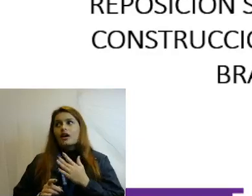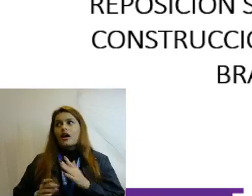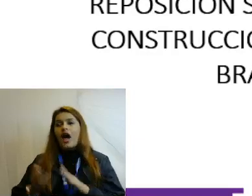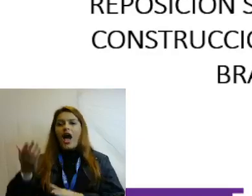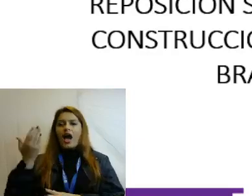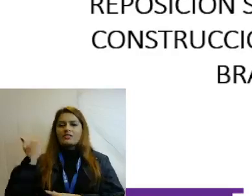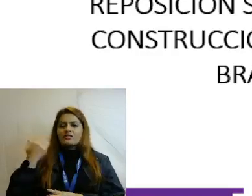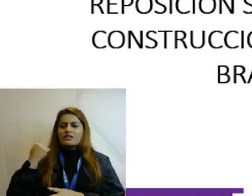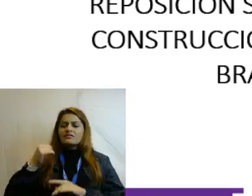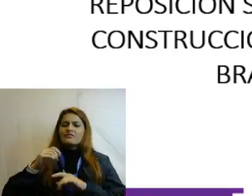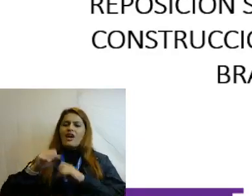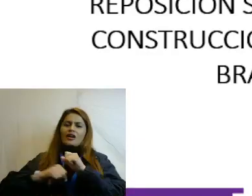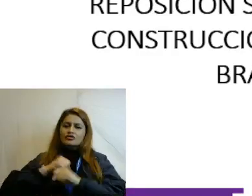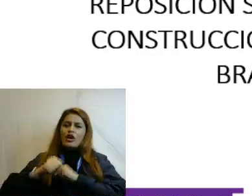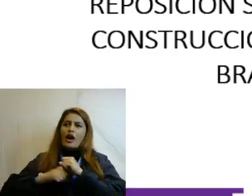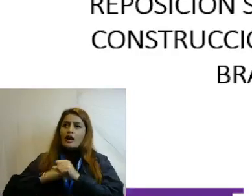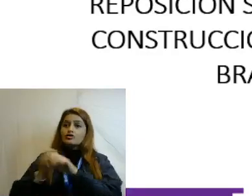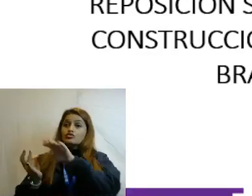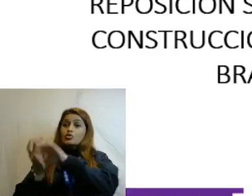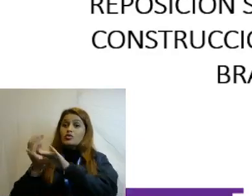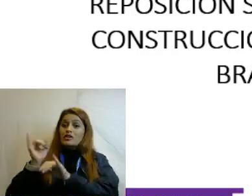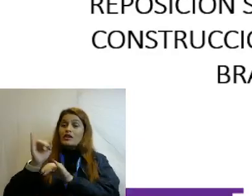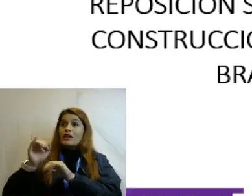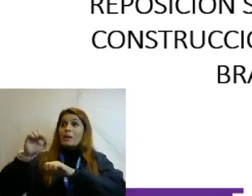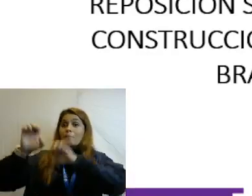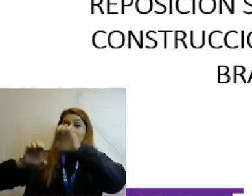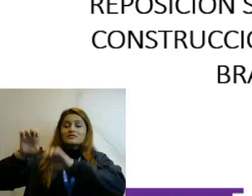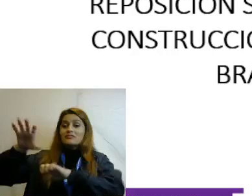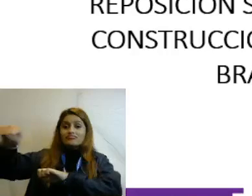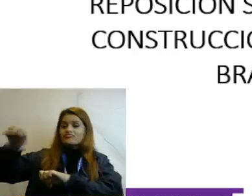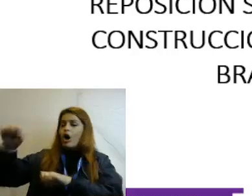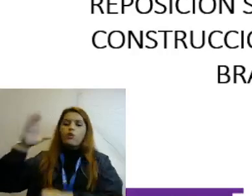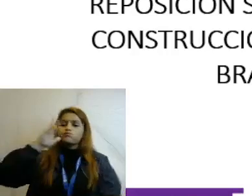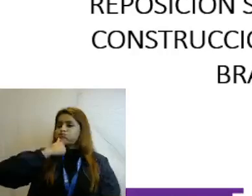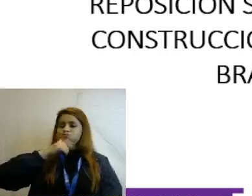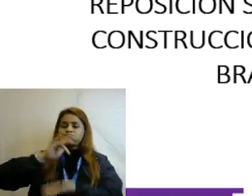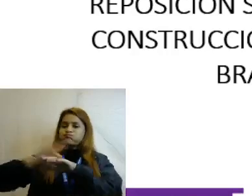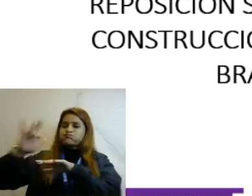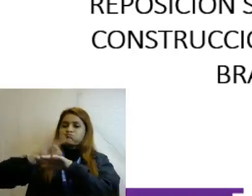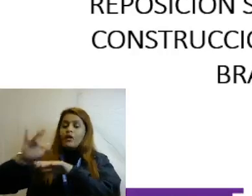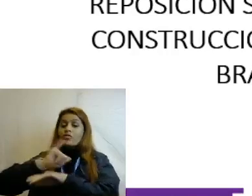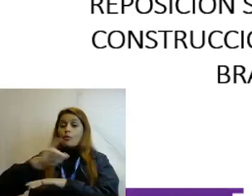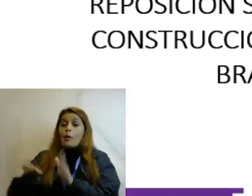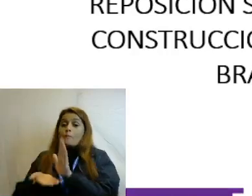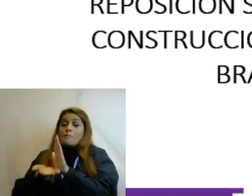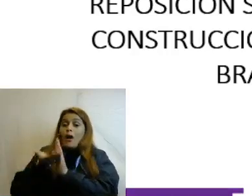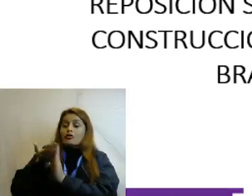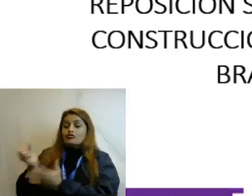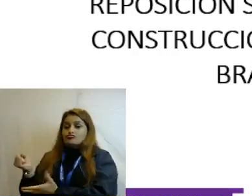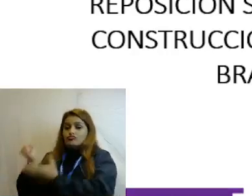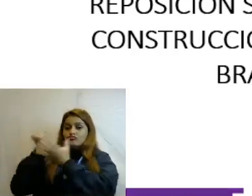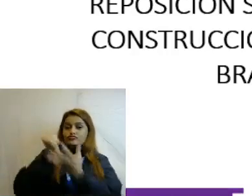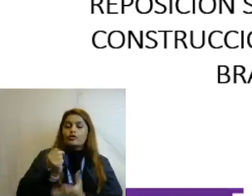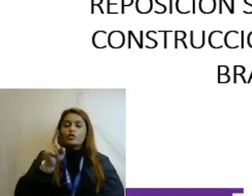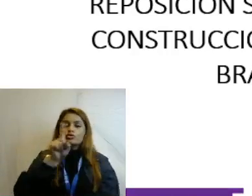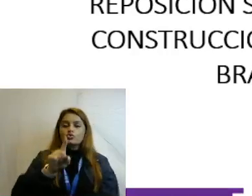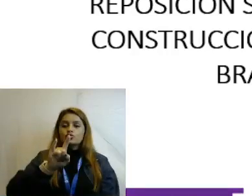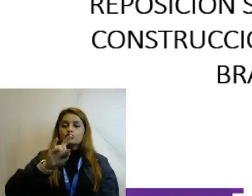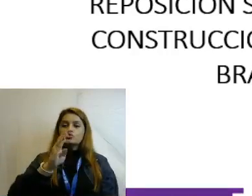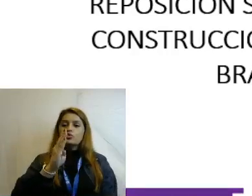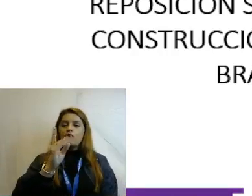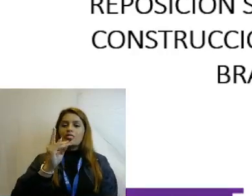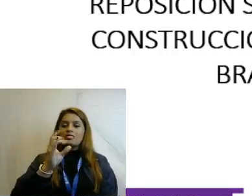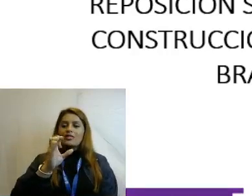ya varios años, logramos conseguir mayores recursos en la subdere y luego con eso licitar,